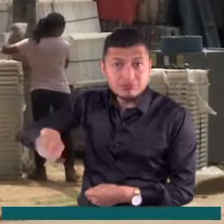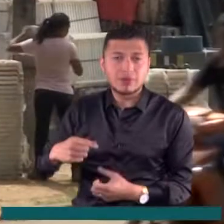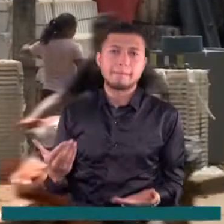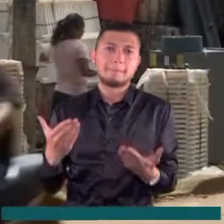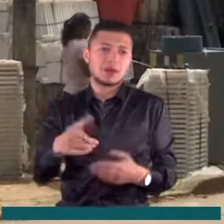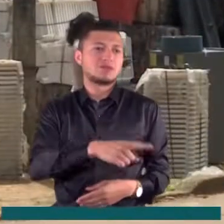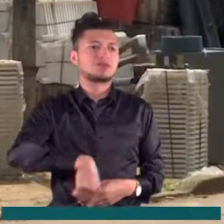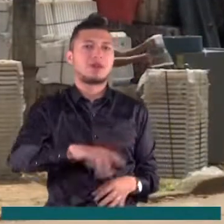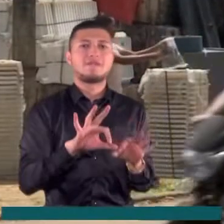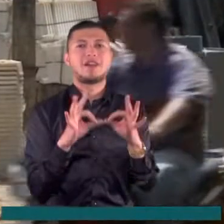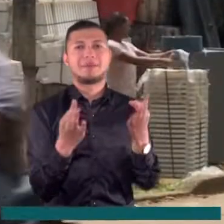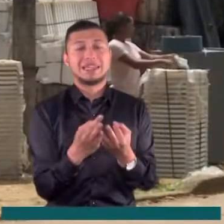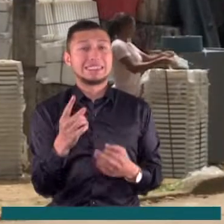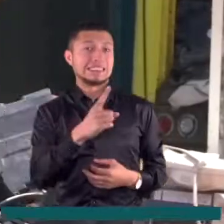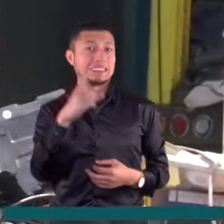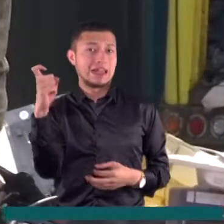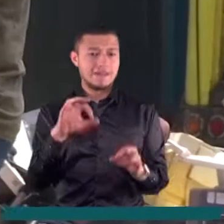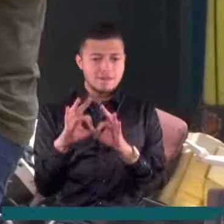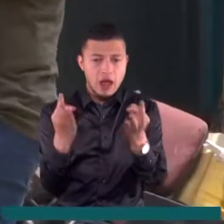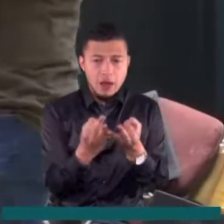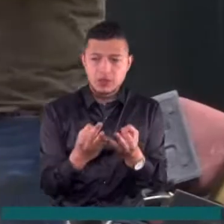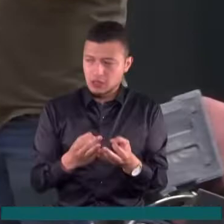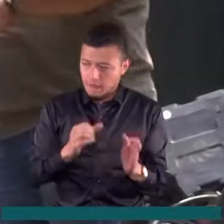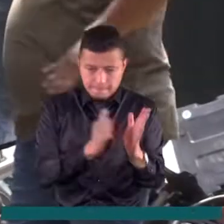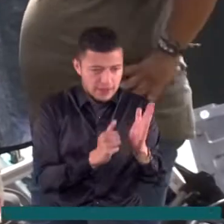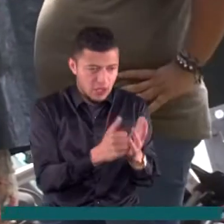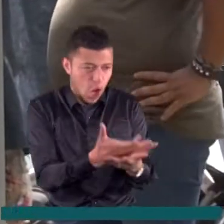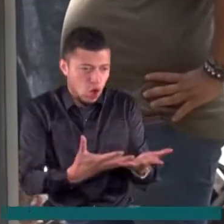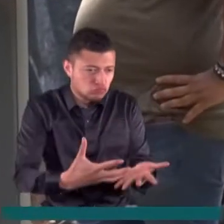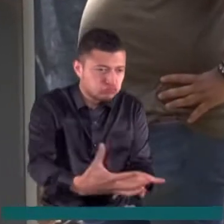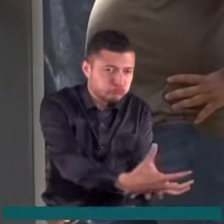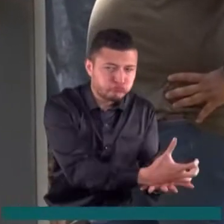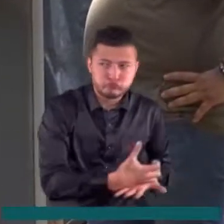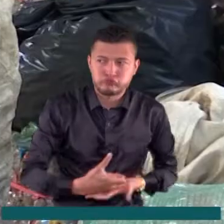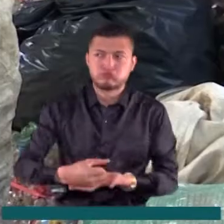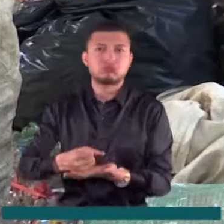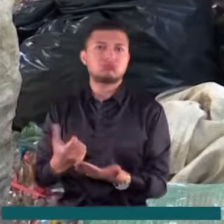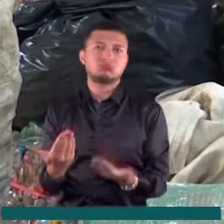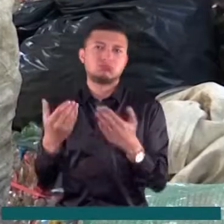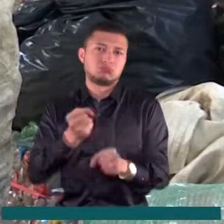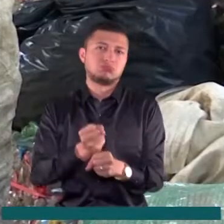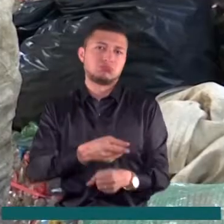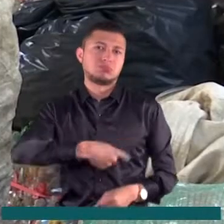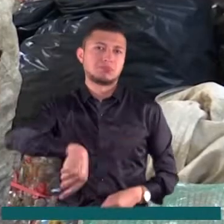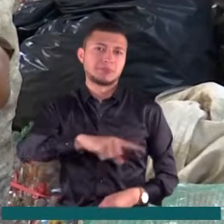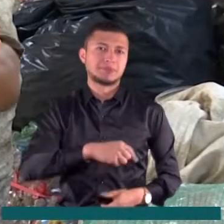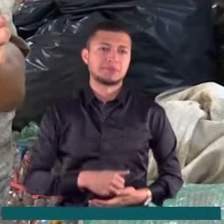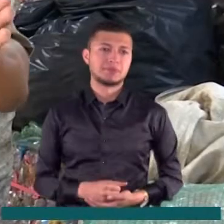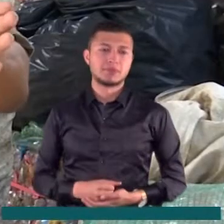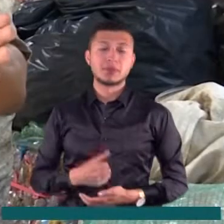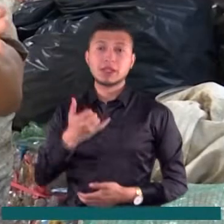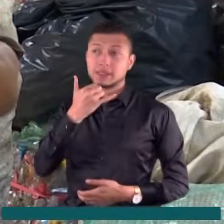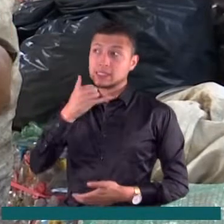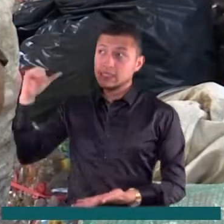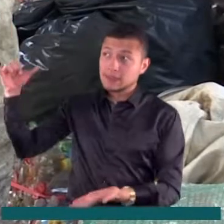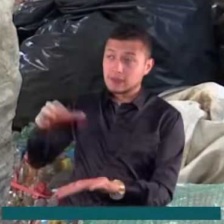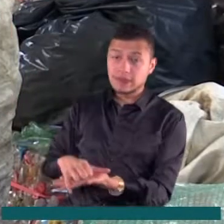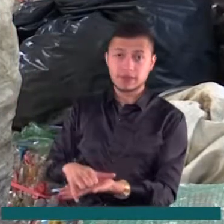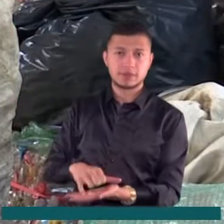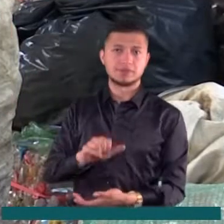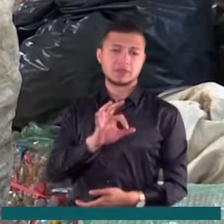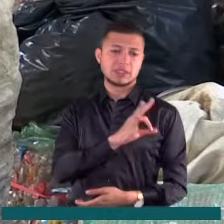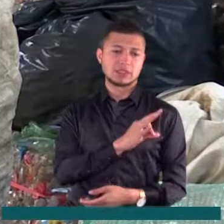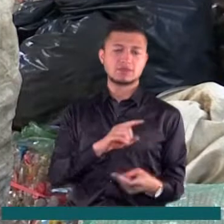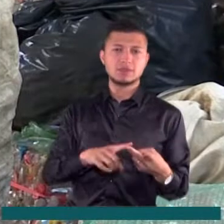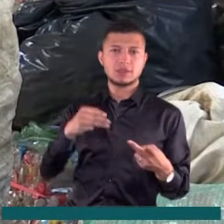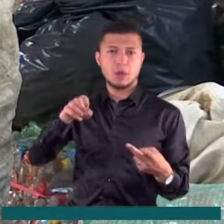se ven beneficiadas y en familias que trabajan recolectando estos materiales Qué pasa que acá solamente el avión llega los días sábados